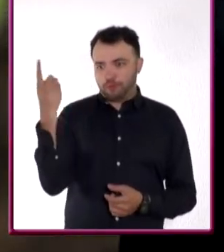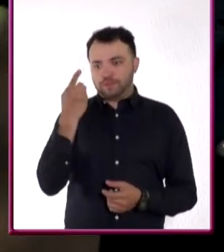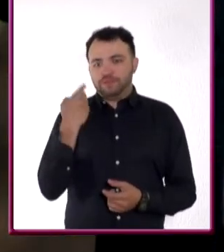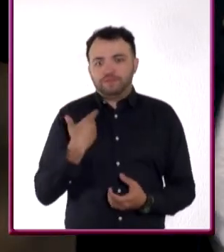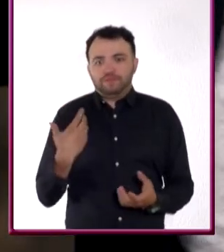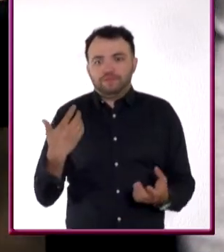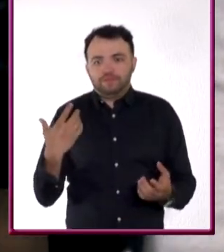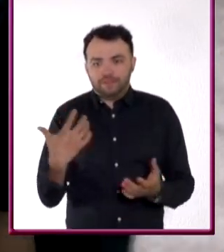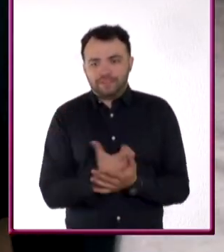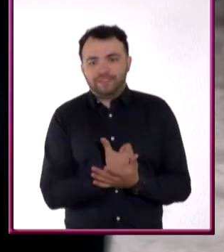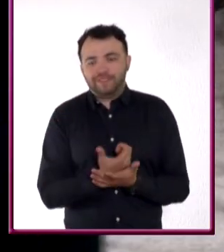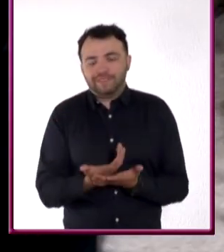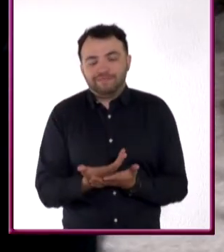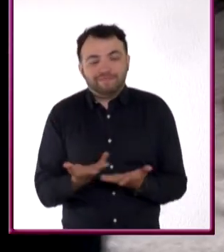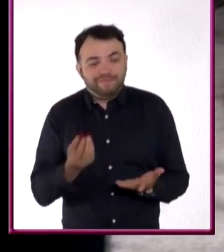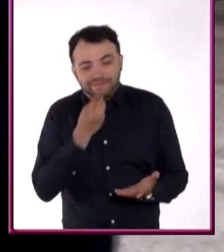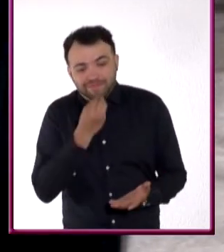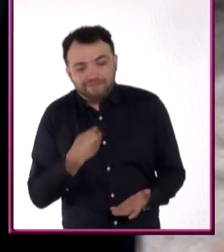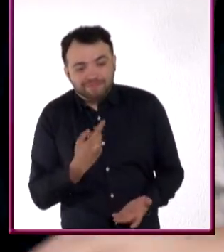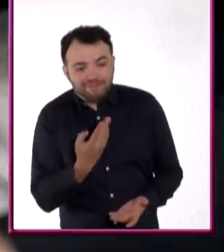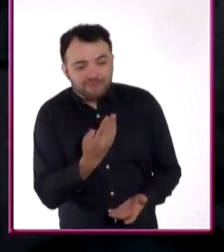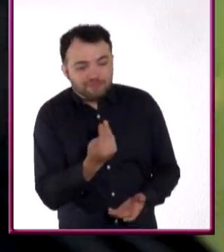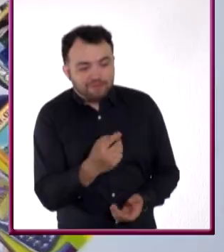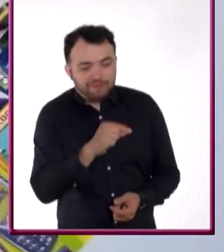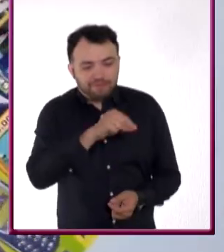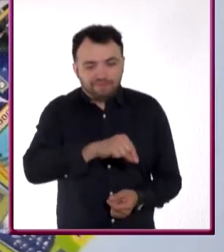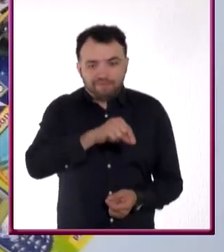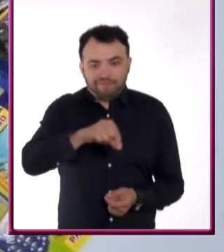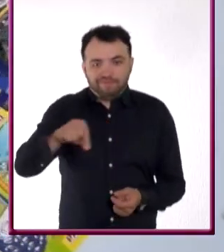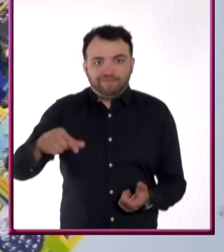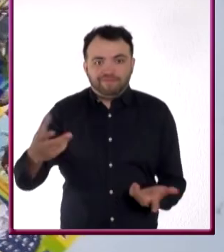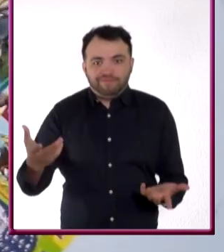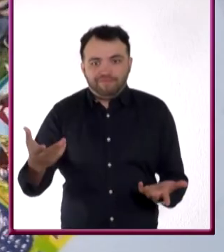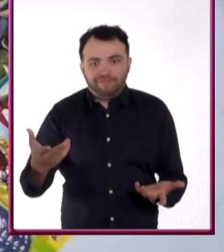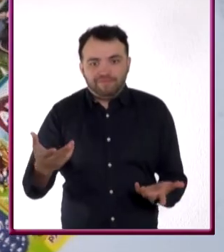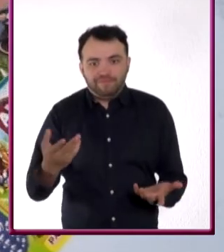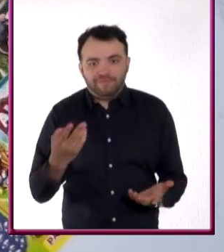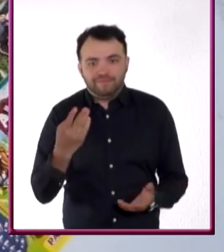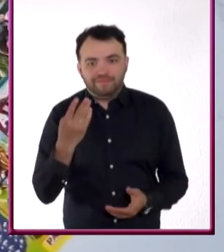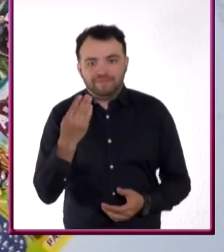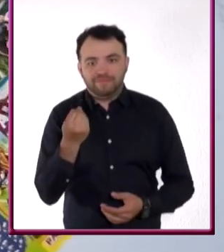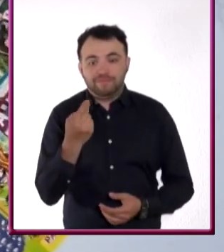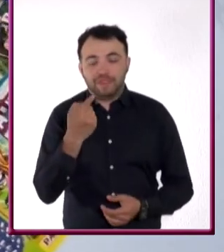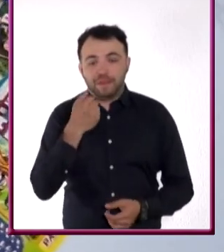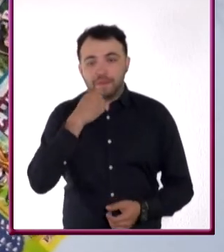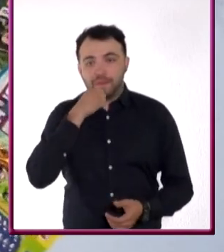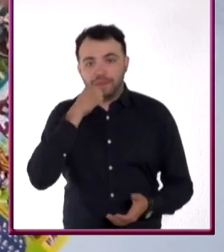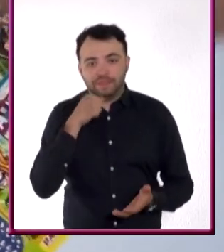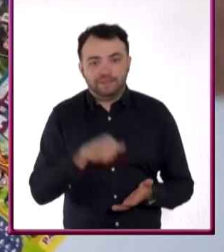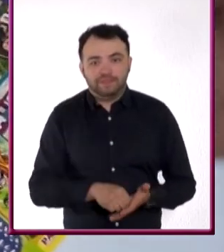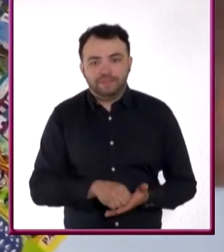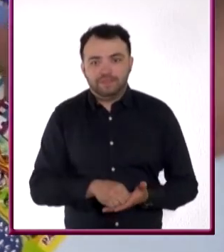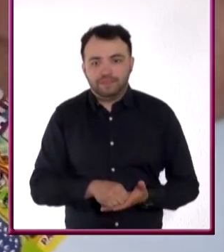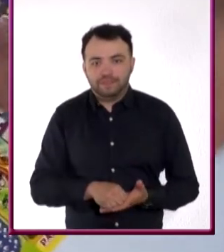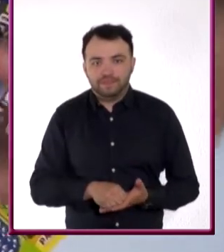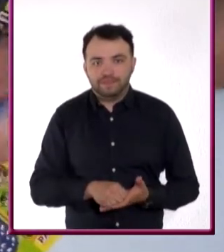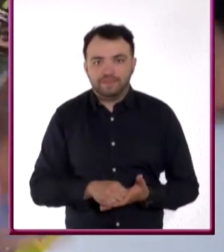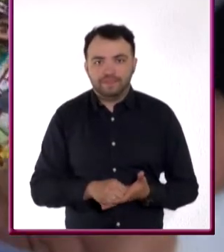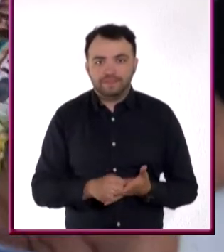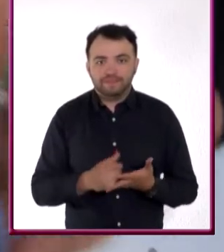el aire de mi dinero. 9. 6, 7, 8, 9. Mensaje.